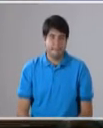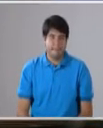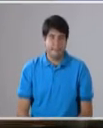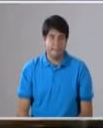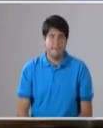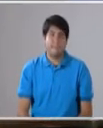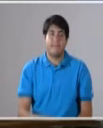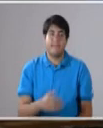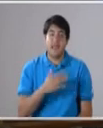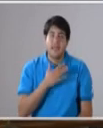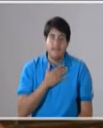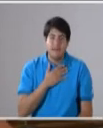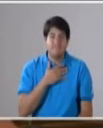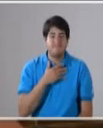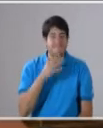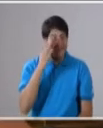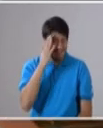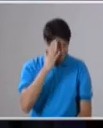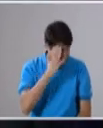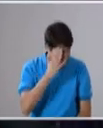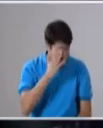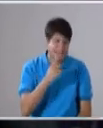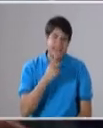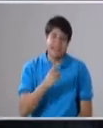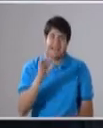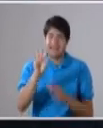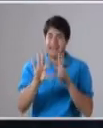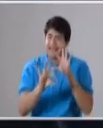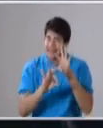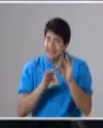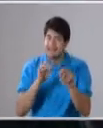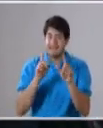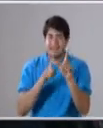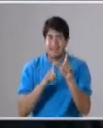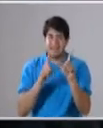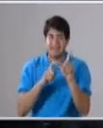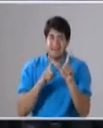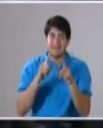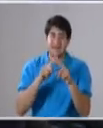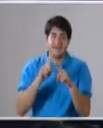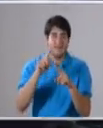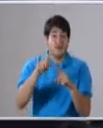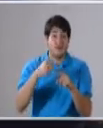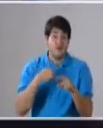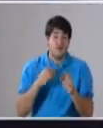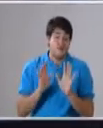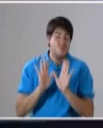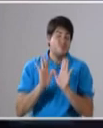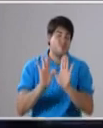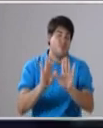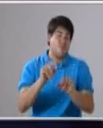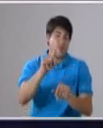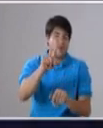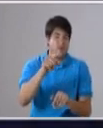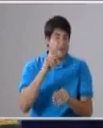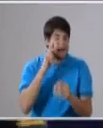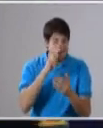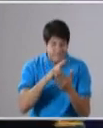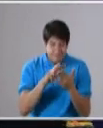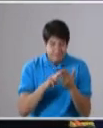A mí me da pena decir algunas letras, y por eso solo lo empujo a usted a que usted analice y